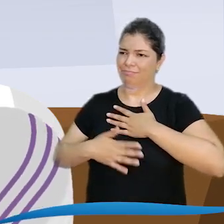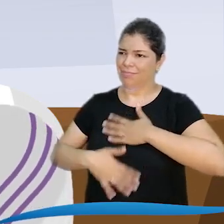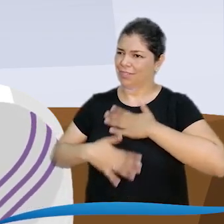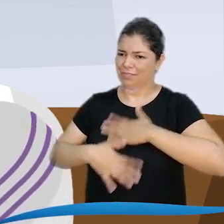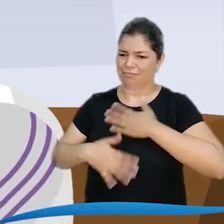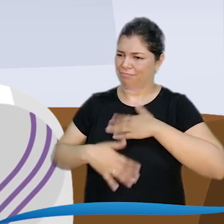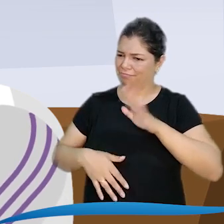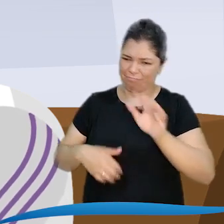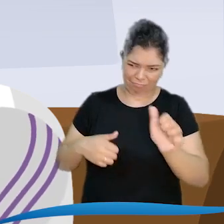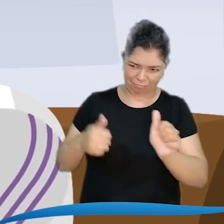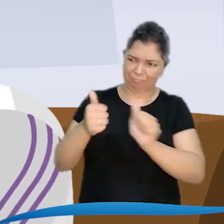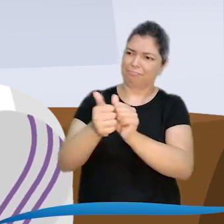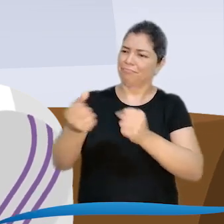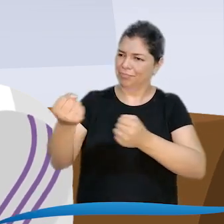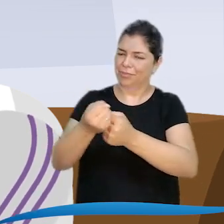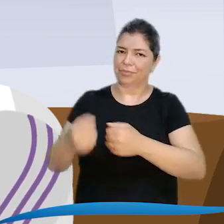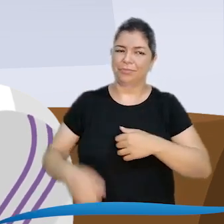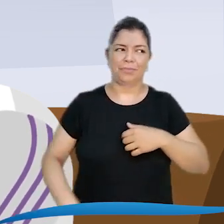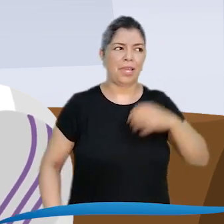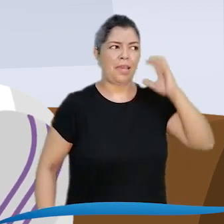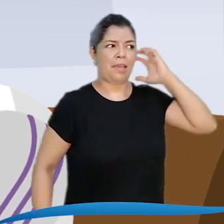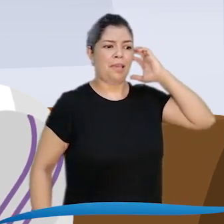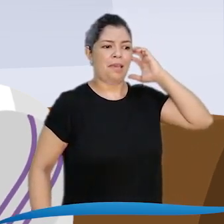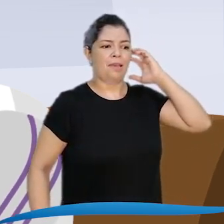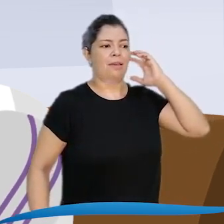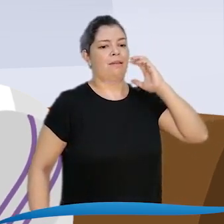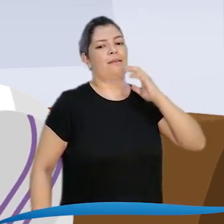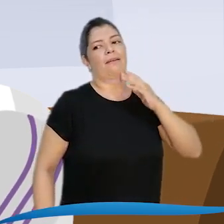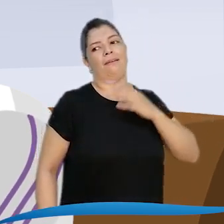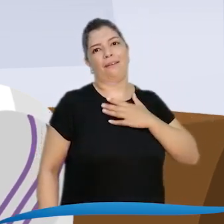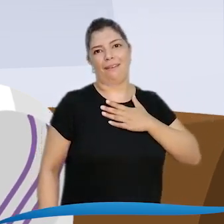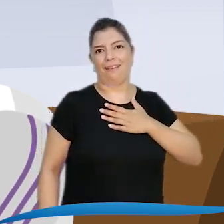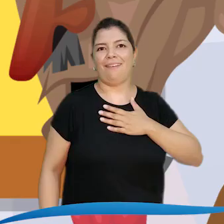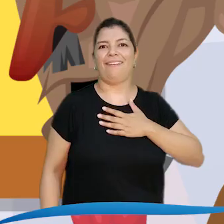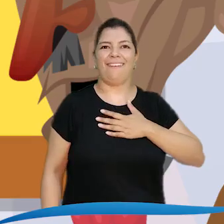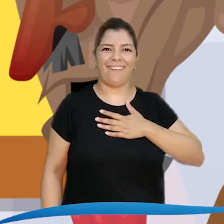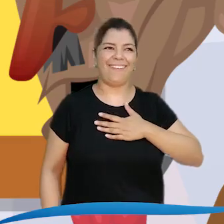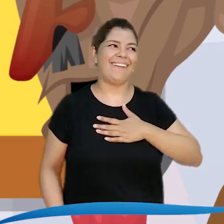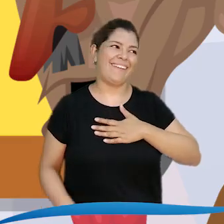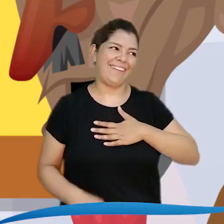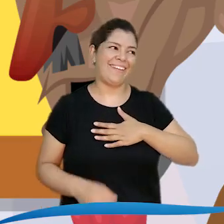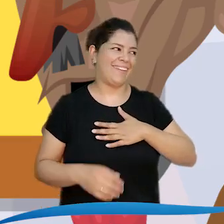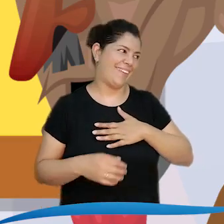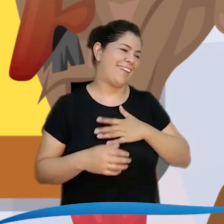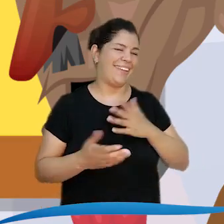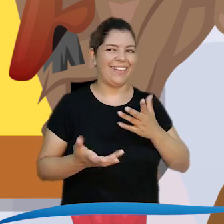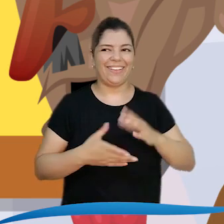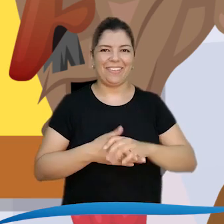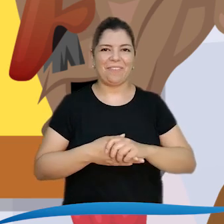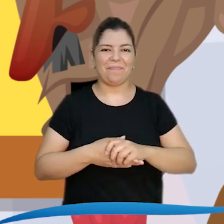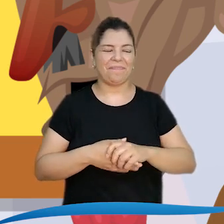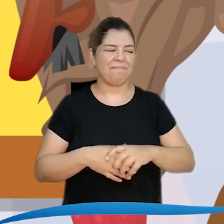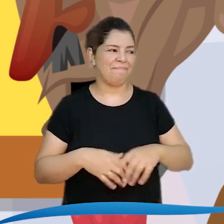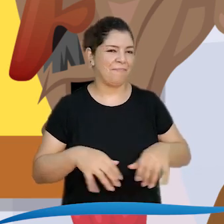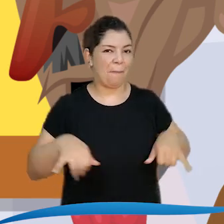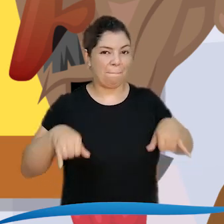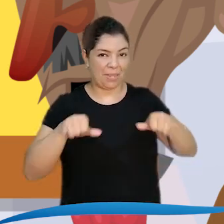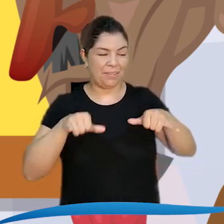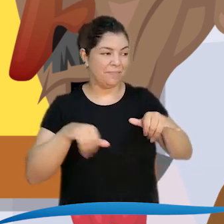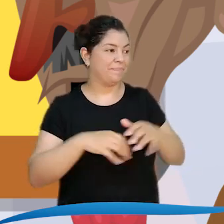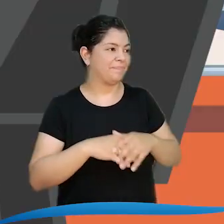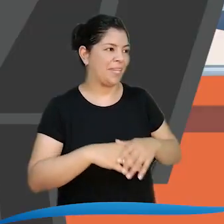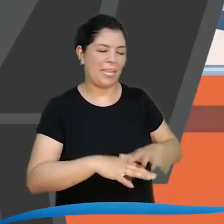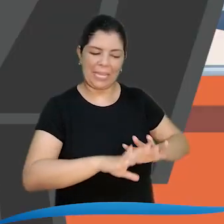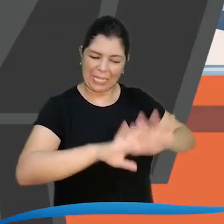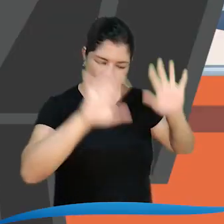no se preocupen, que nosotros los vamos a acompañar en todas estas actividades. Ahora las caras de Equidad y Bonifacio demuestran